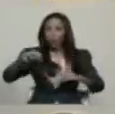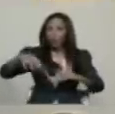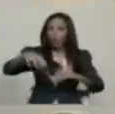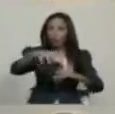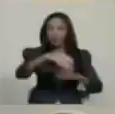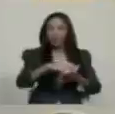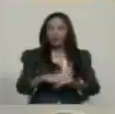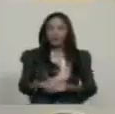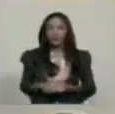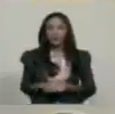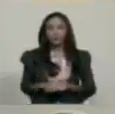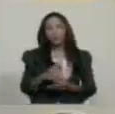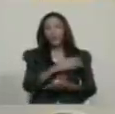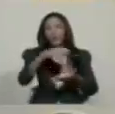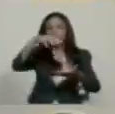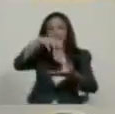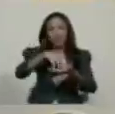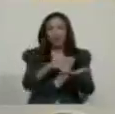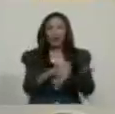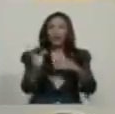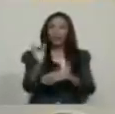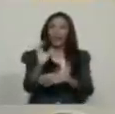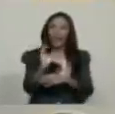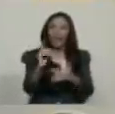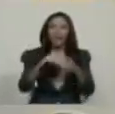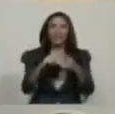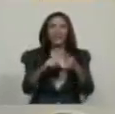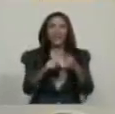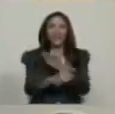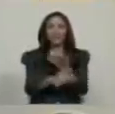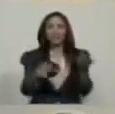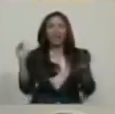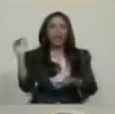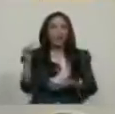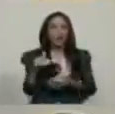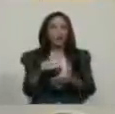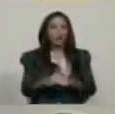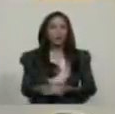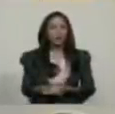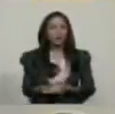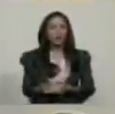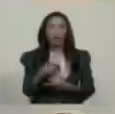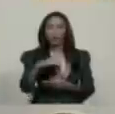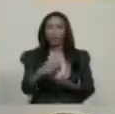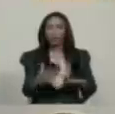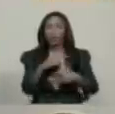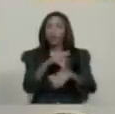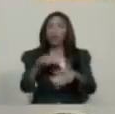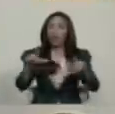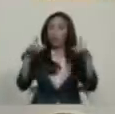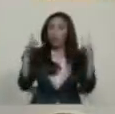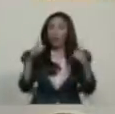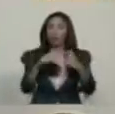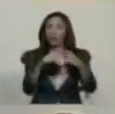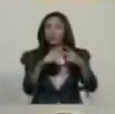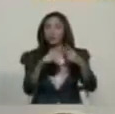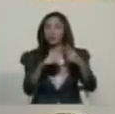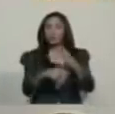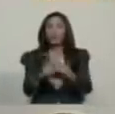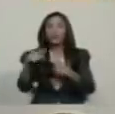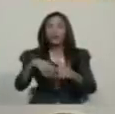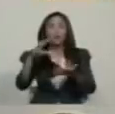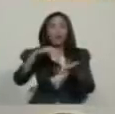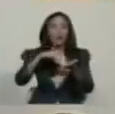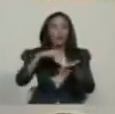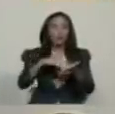productiva central, Caracas, Aragua, Vargas y Carabobo,